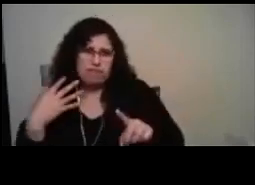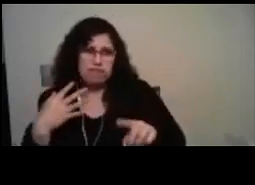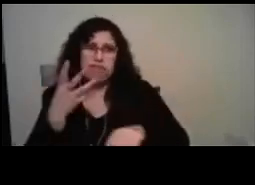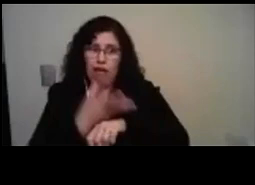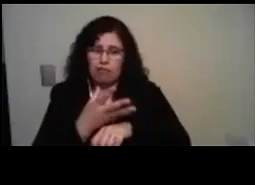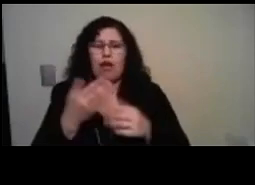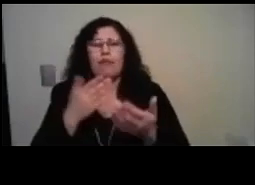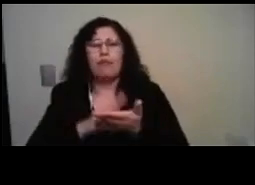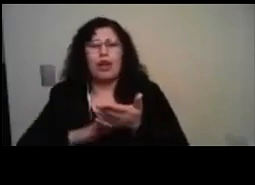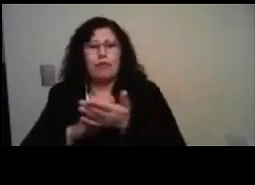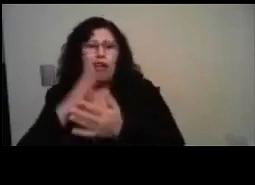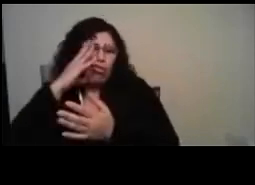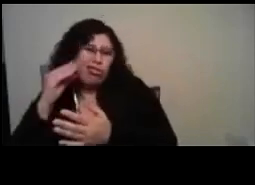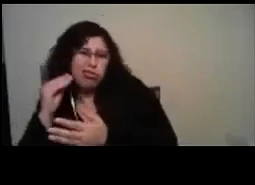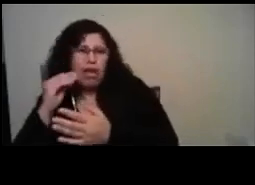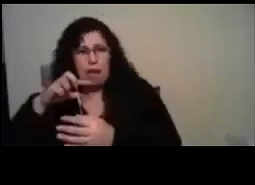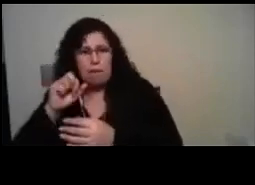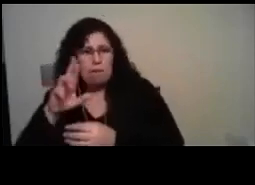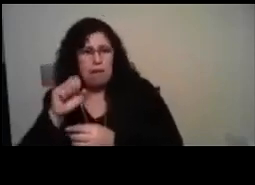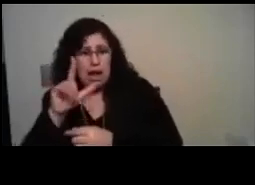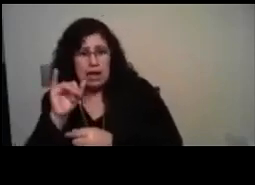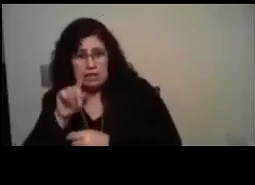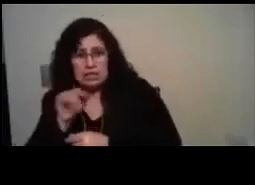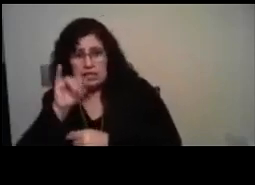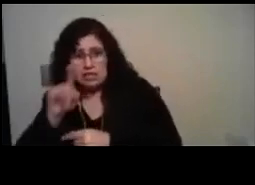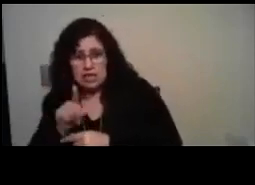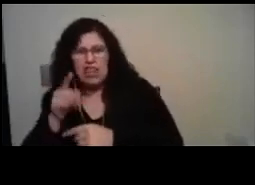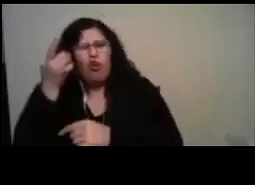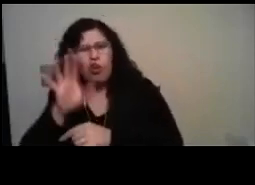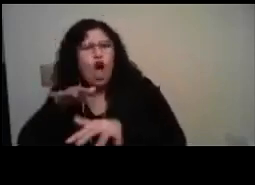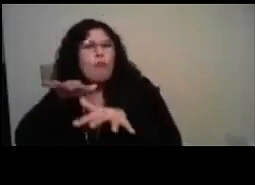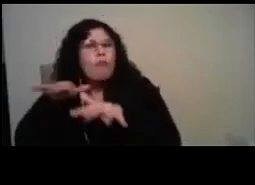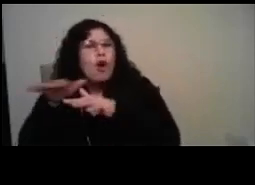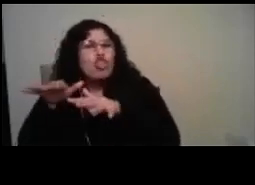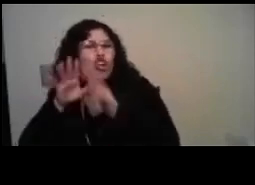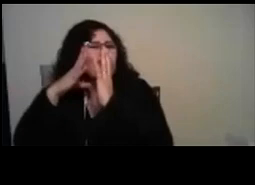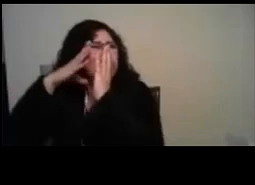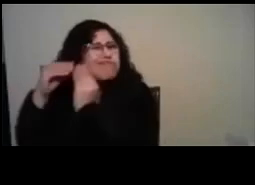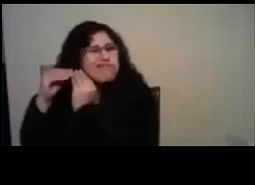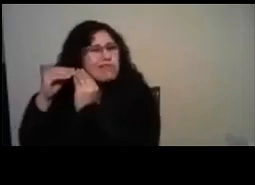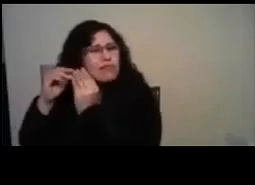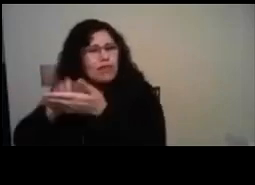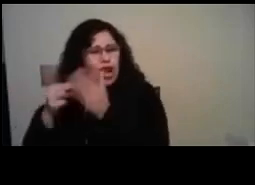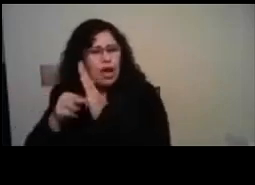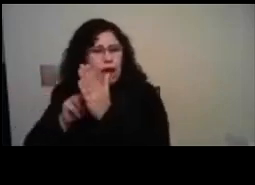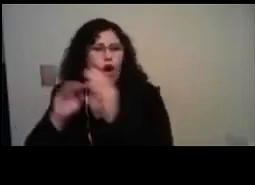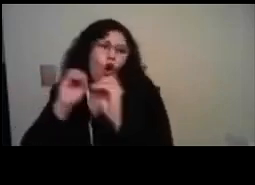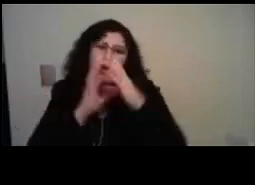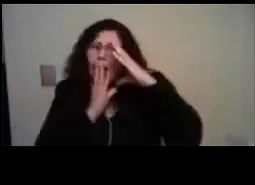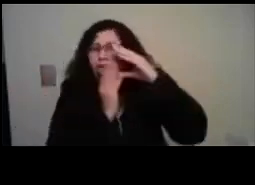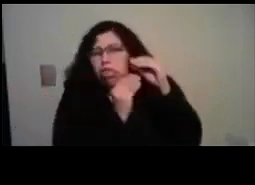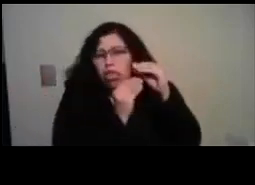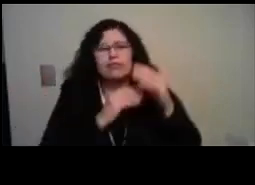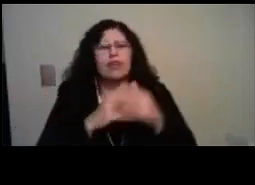la parálisis facial solamente van a ver síntomas motores en un lado de la cara, ¿ya? Y los síntomas sensitivos van a